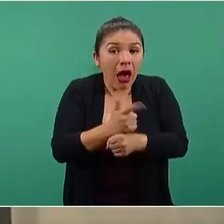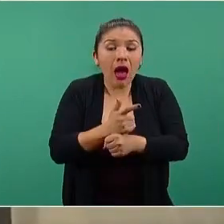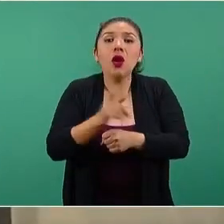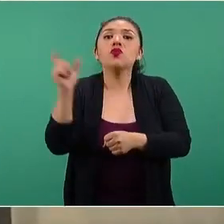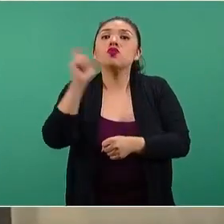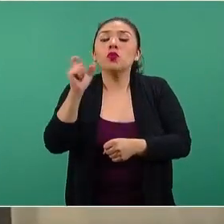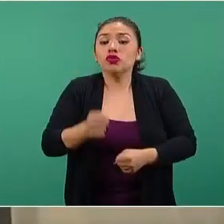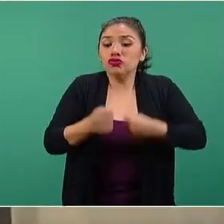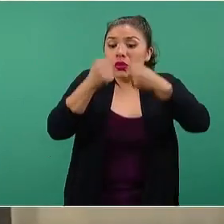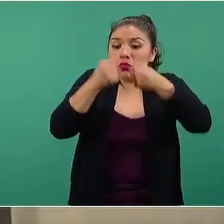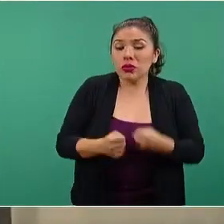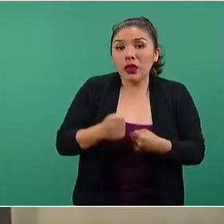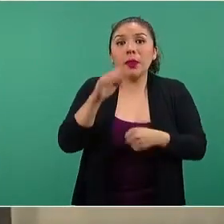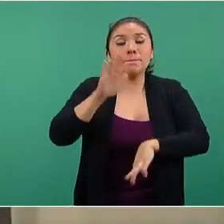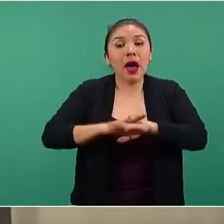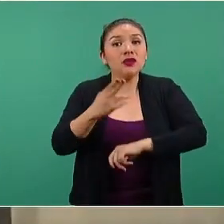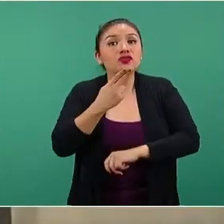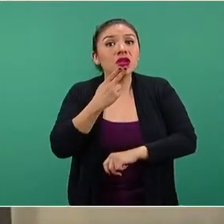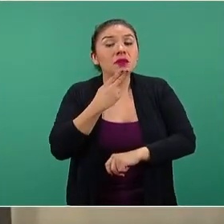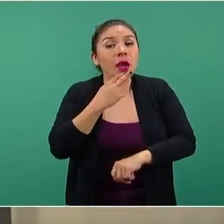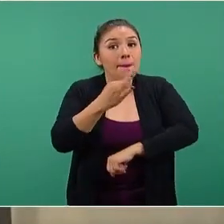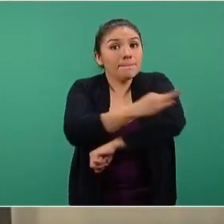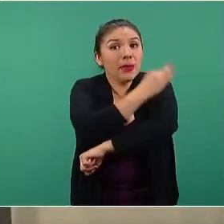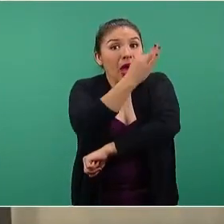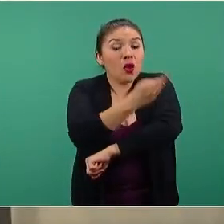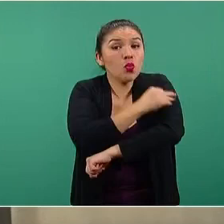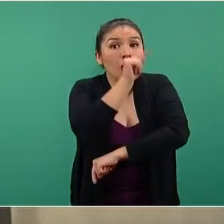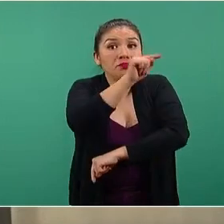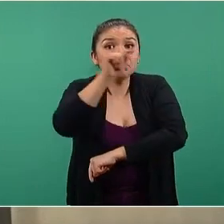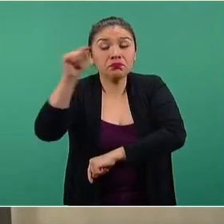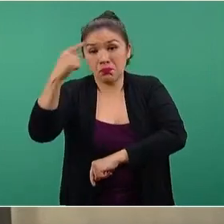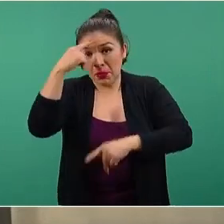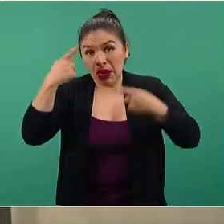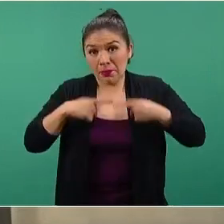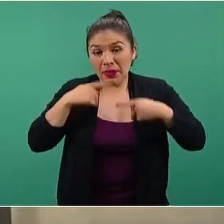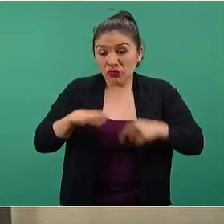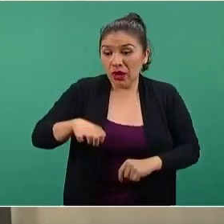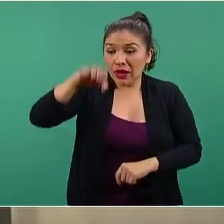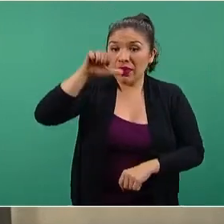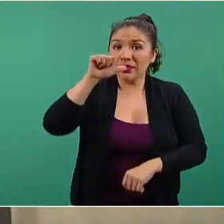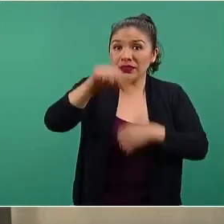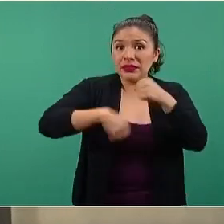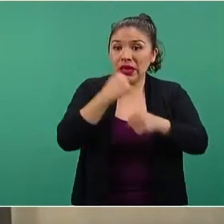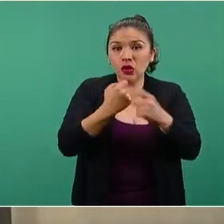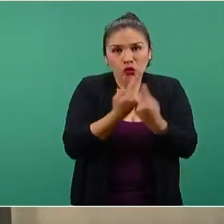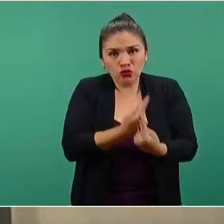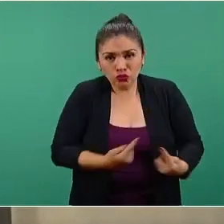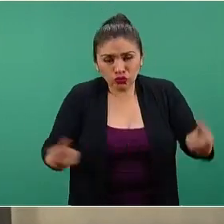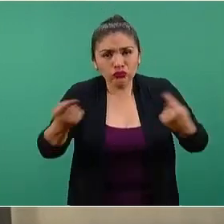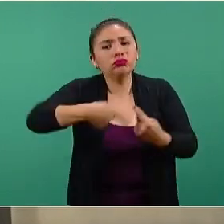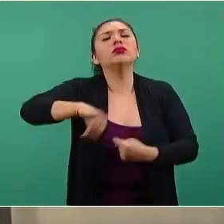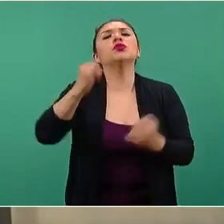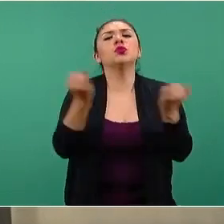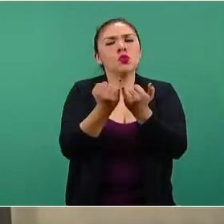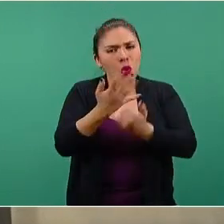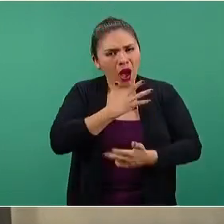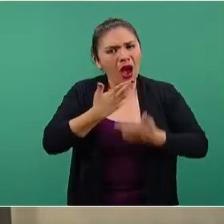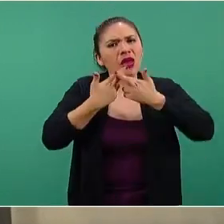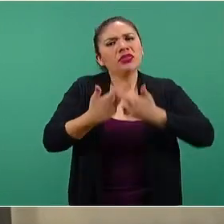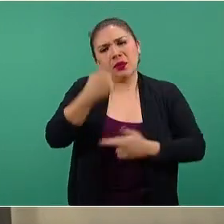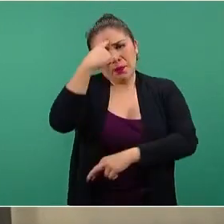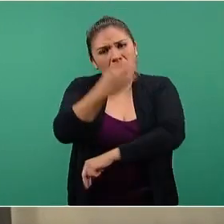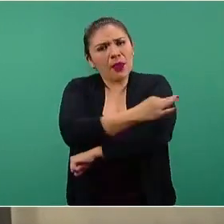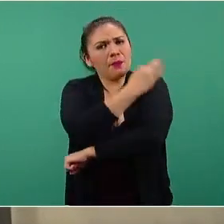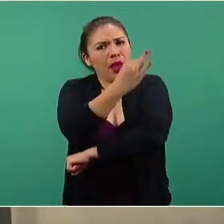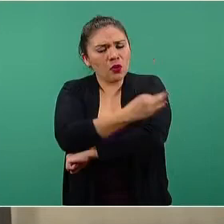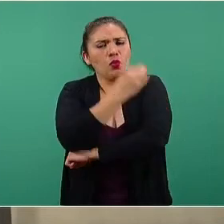sobre la seguridad y sobre todo eficacia de las vacunas en personas menores de 16 años, también tendremos la dotación